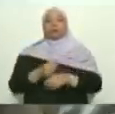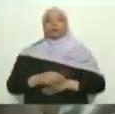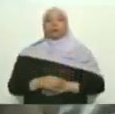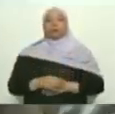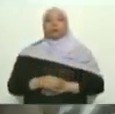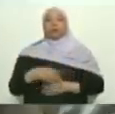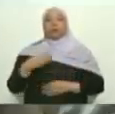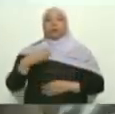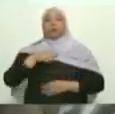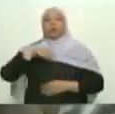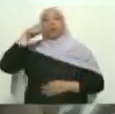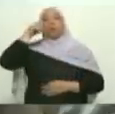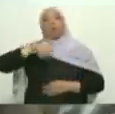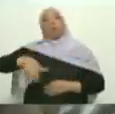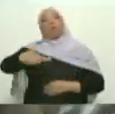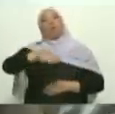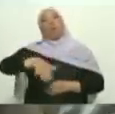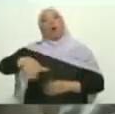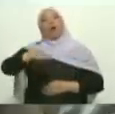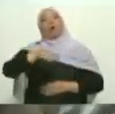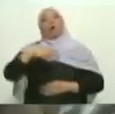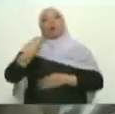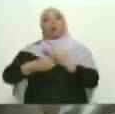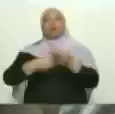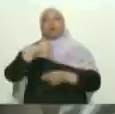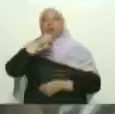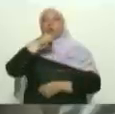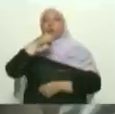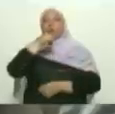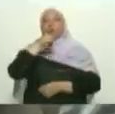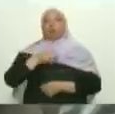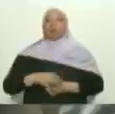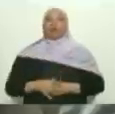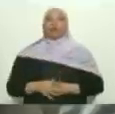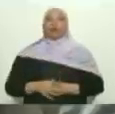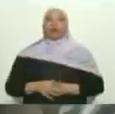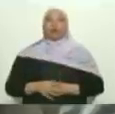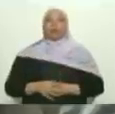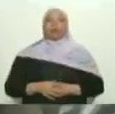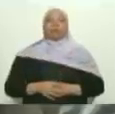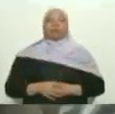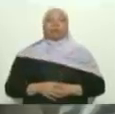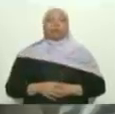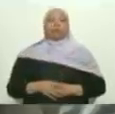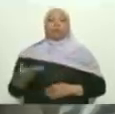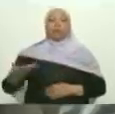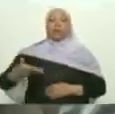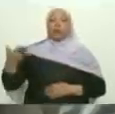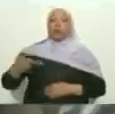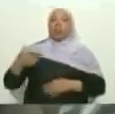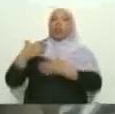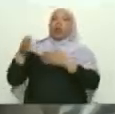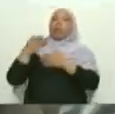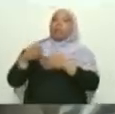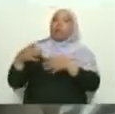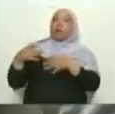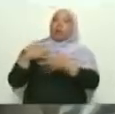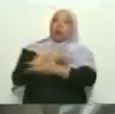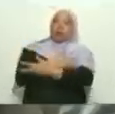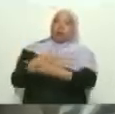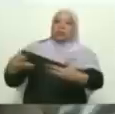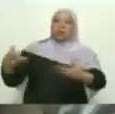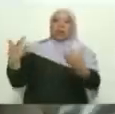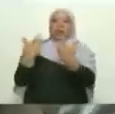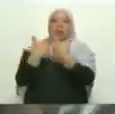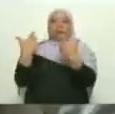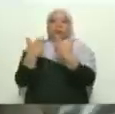¿Cómo alguien puede ser tan soberbiamente enfermo de no importar bañar de sangre una nación, una oposición que no